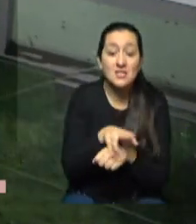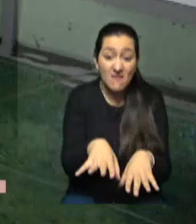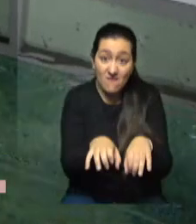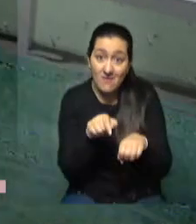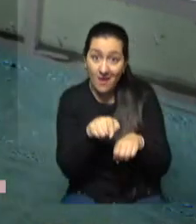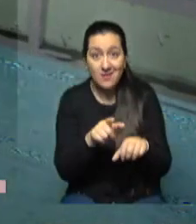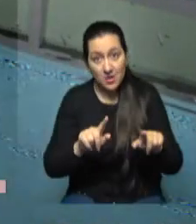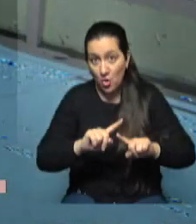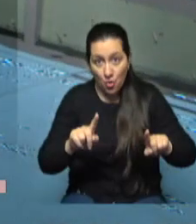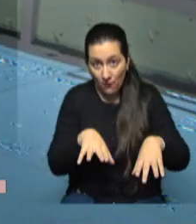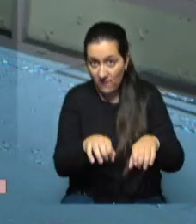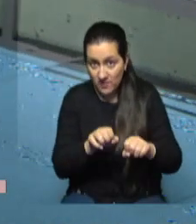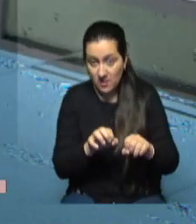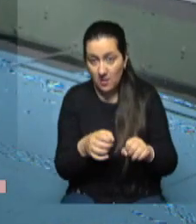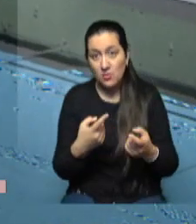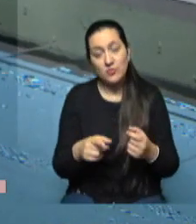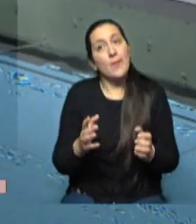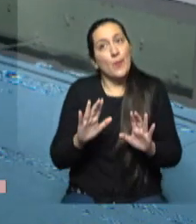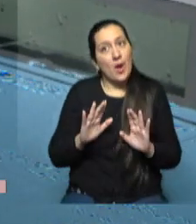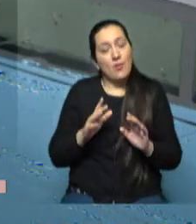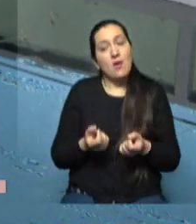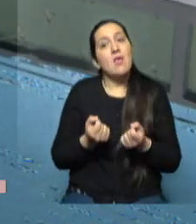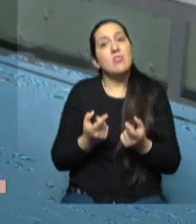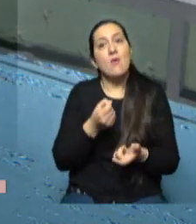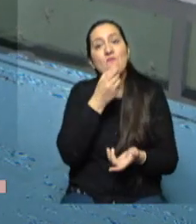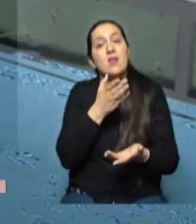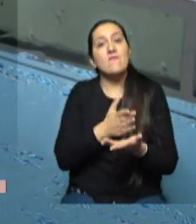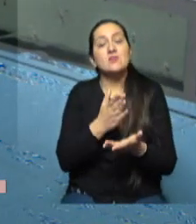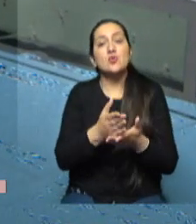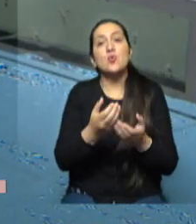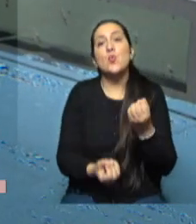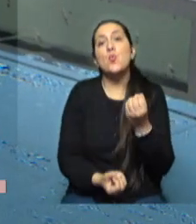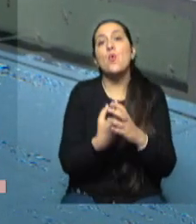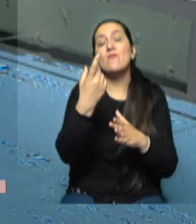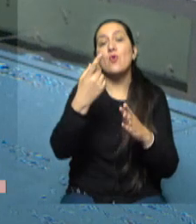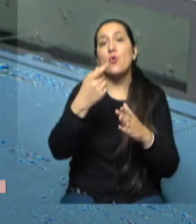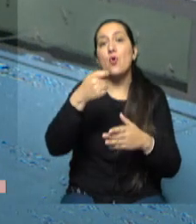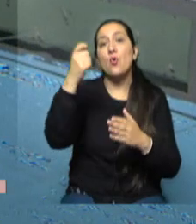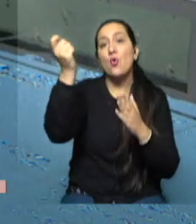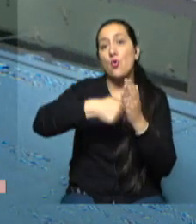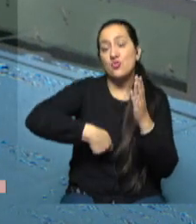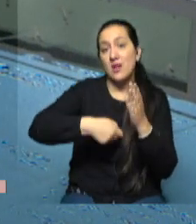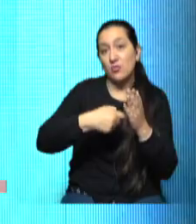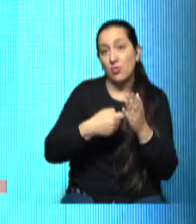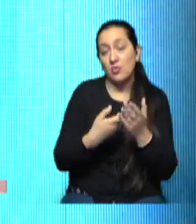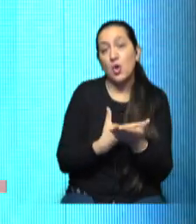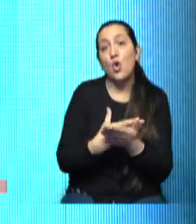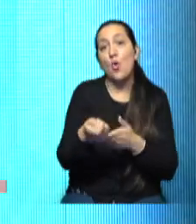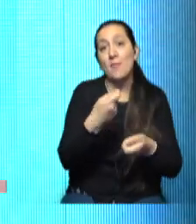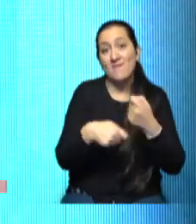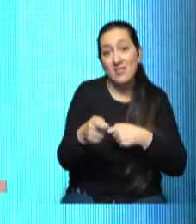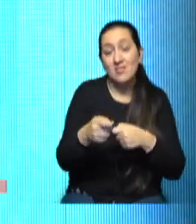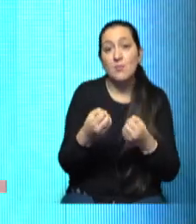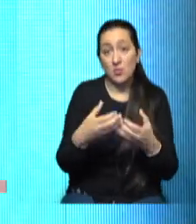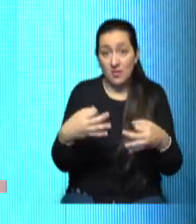se define darle el beneficio de un artículo de la ley le hacen un nuevo contrato de compraventa porque en realidad